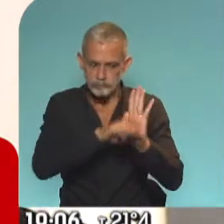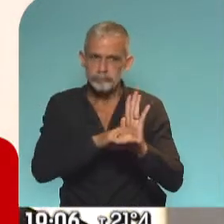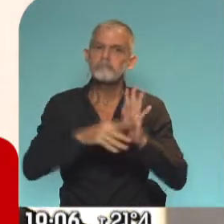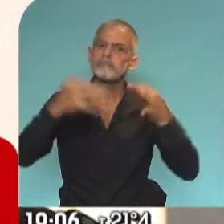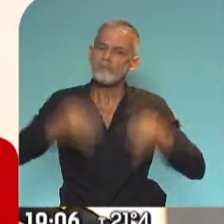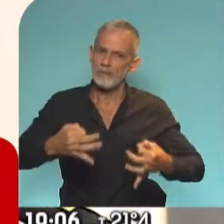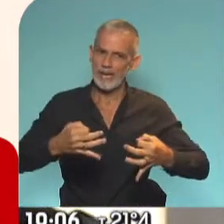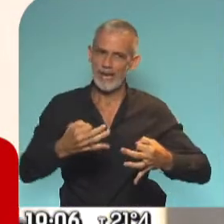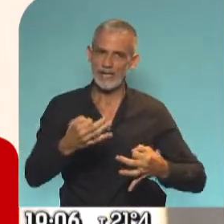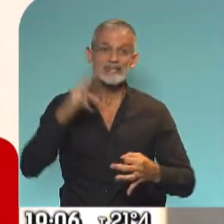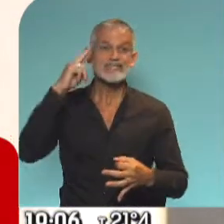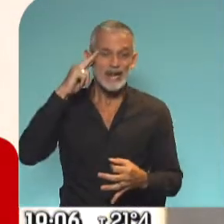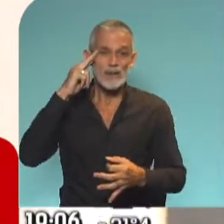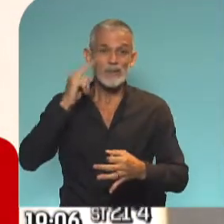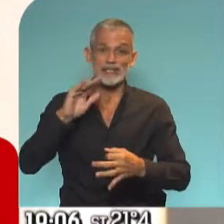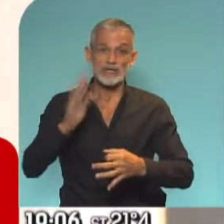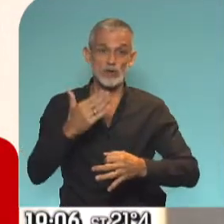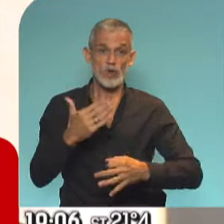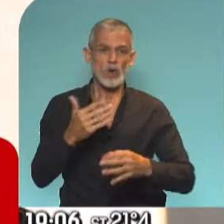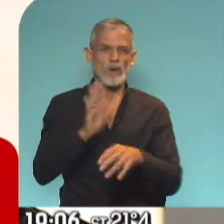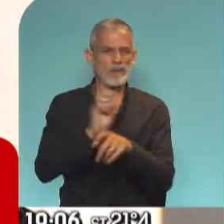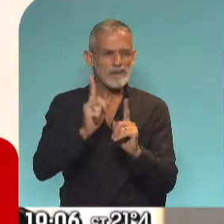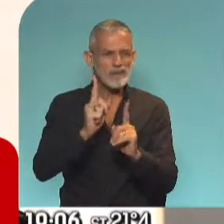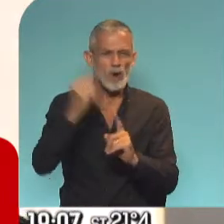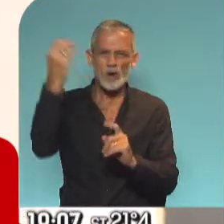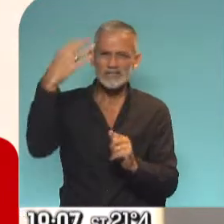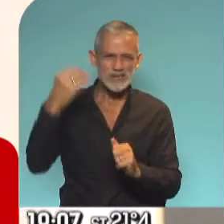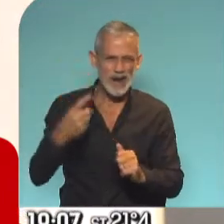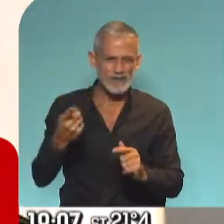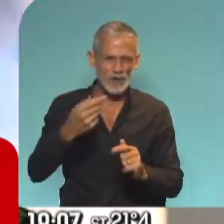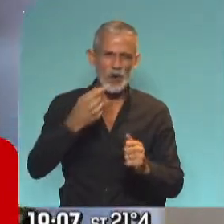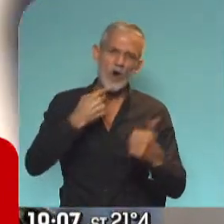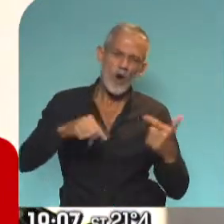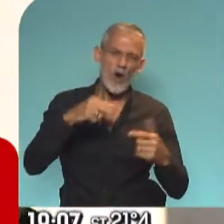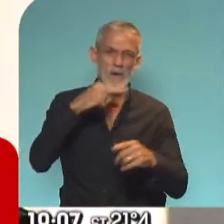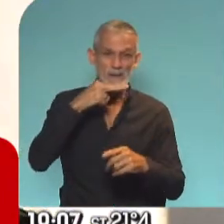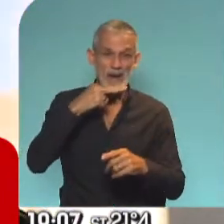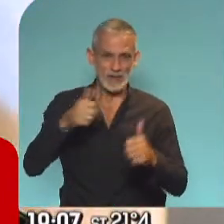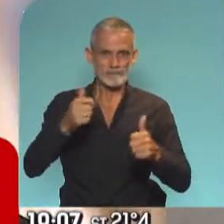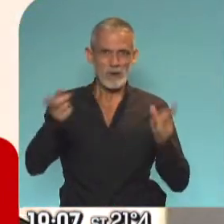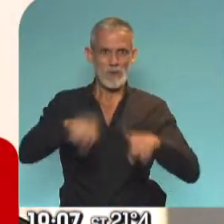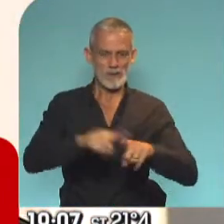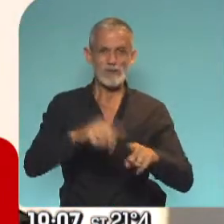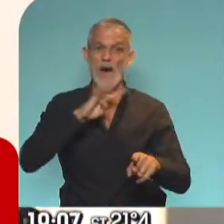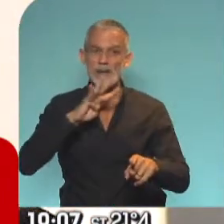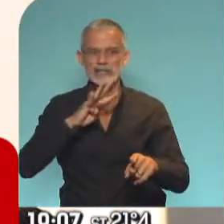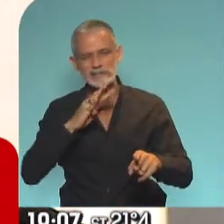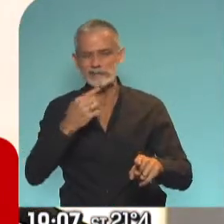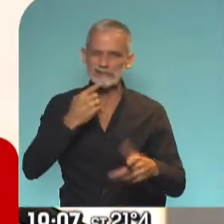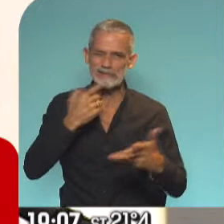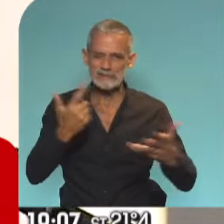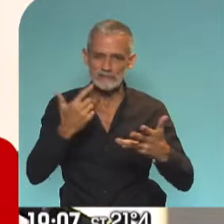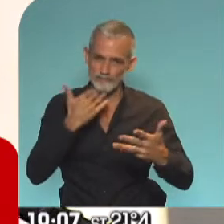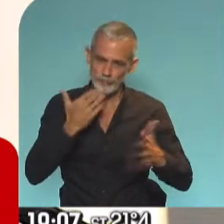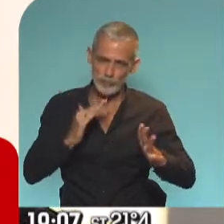serio y se respete el semáforo que indica el color verde, volvemos, amarillo, no